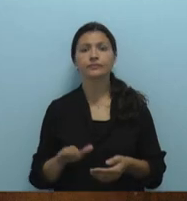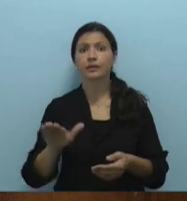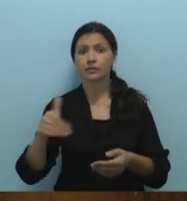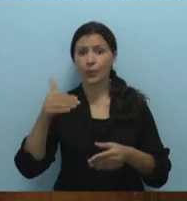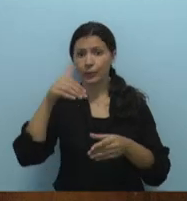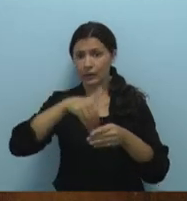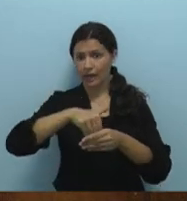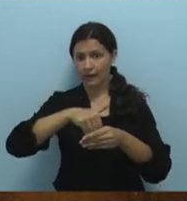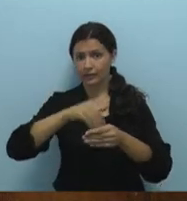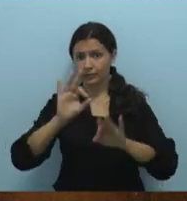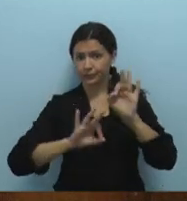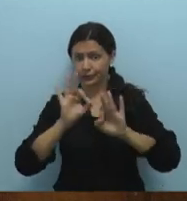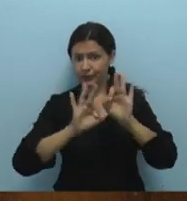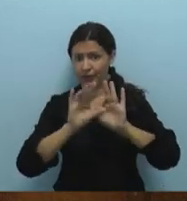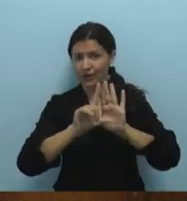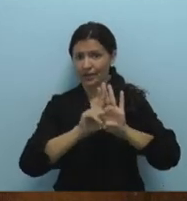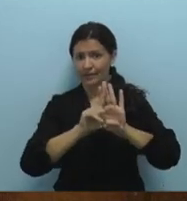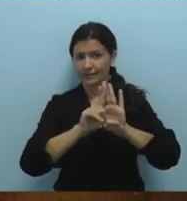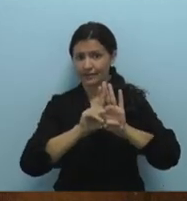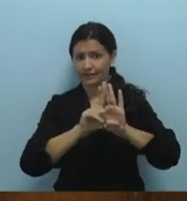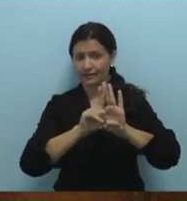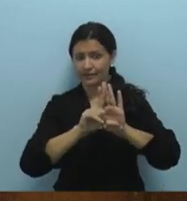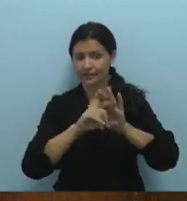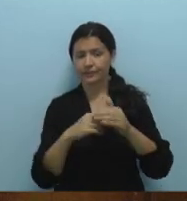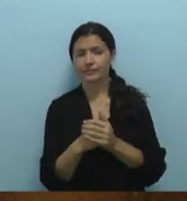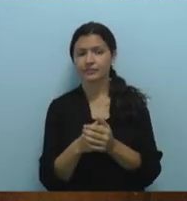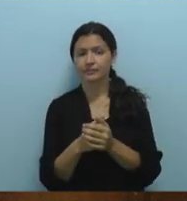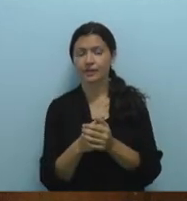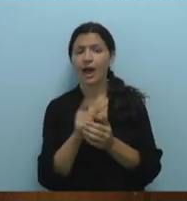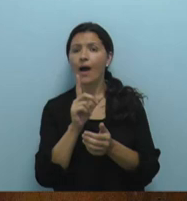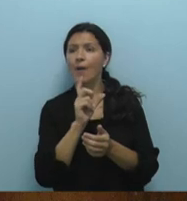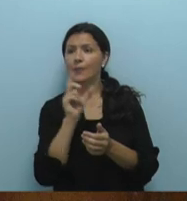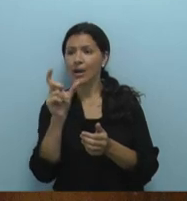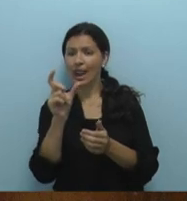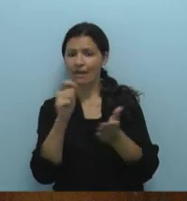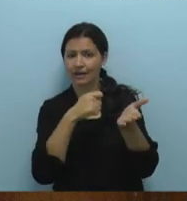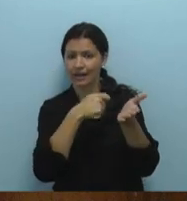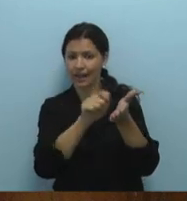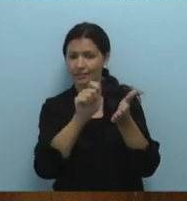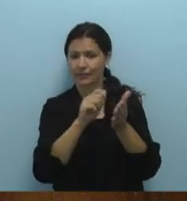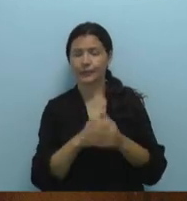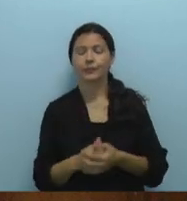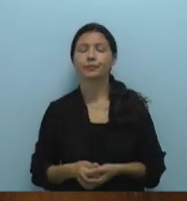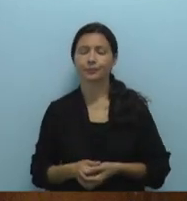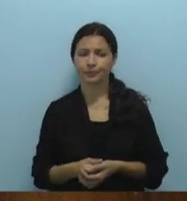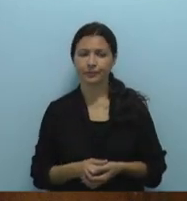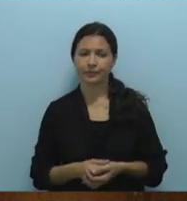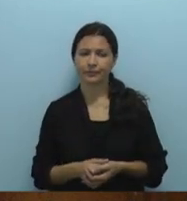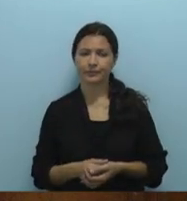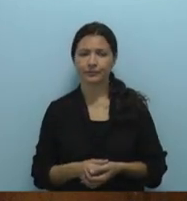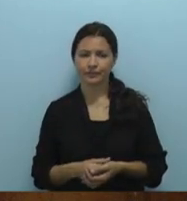entonces a poner a consideración el texto que vino del Senado, pero con la modificación